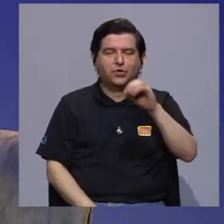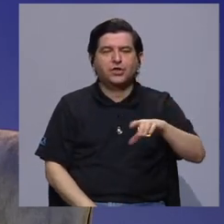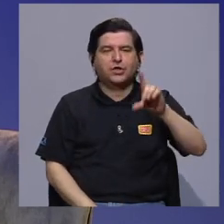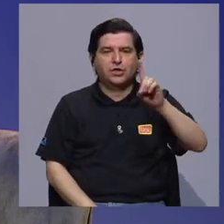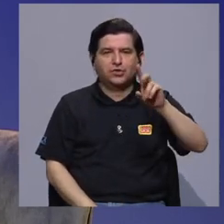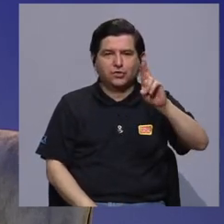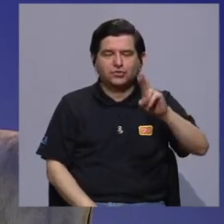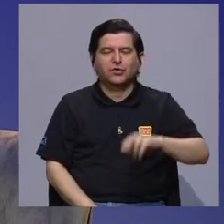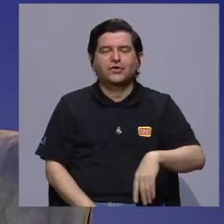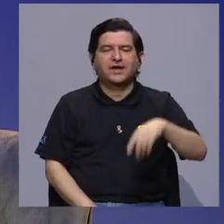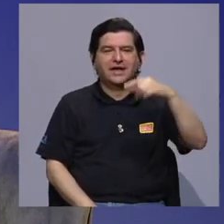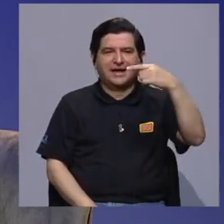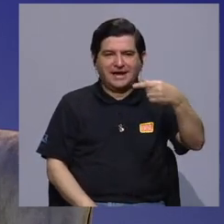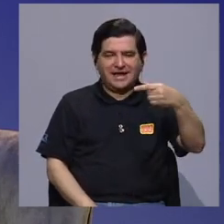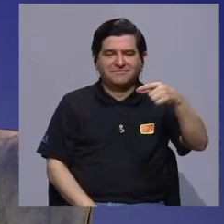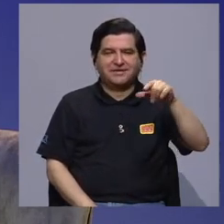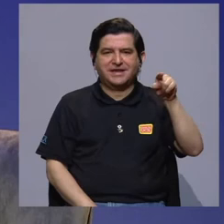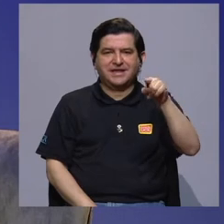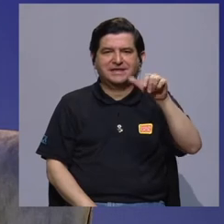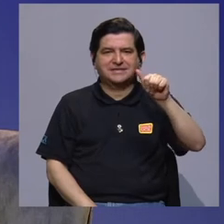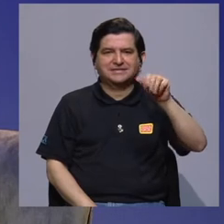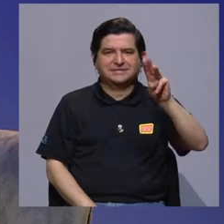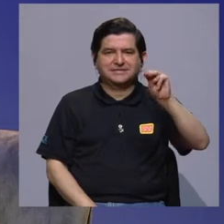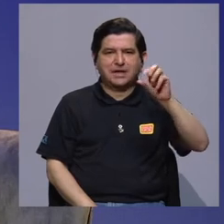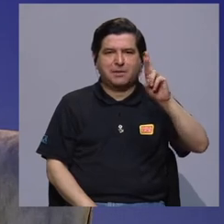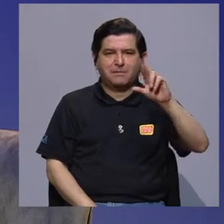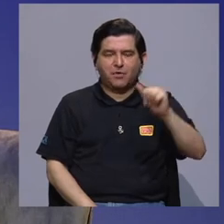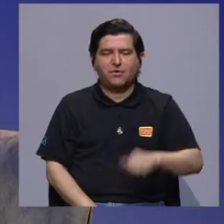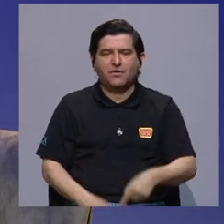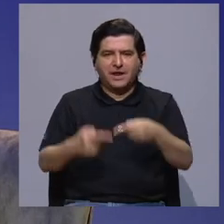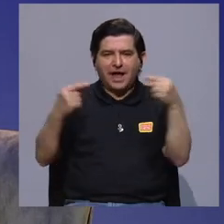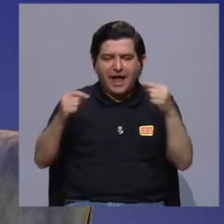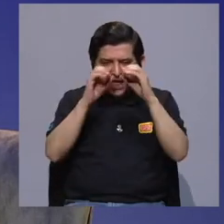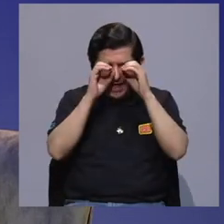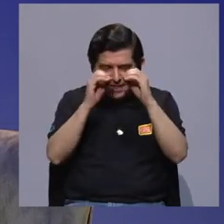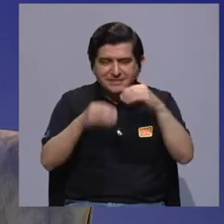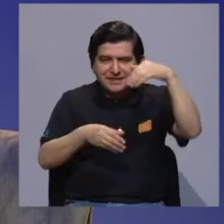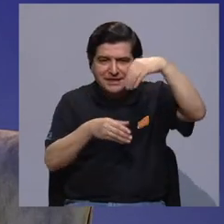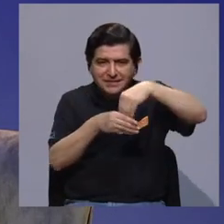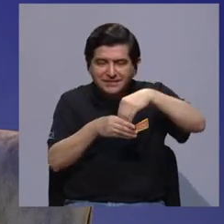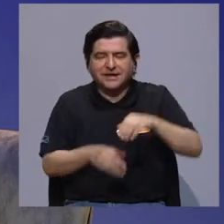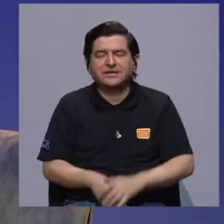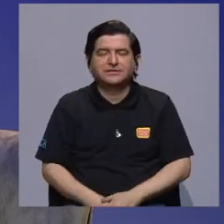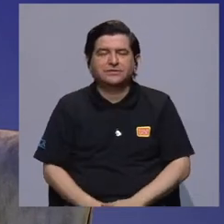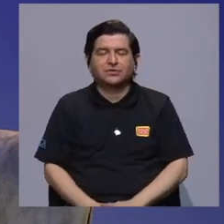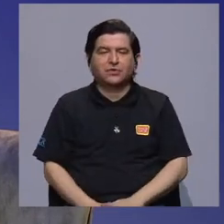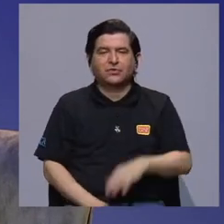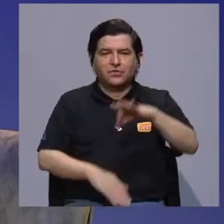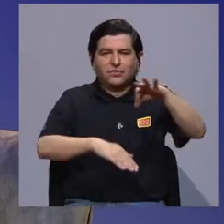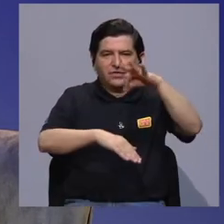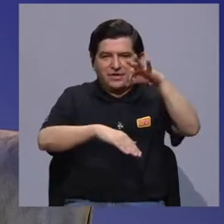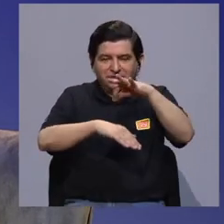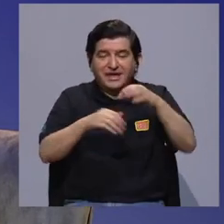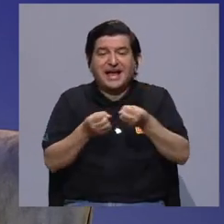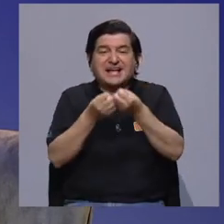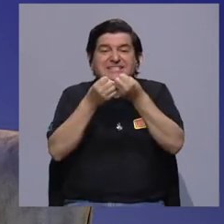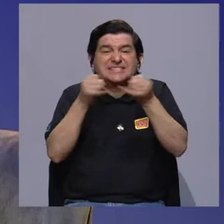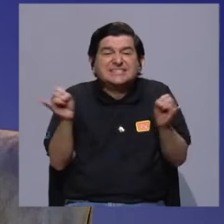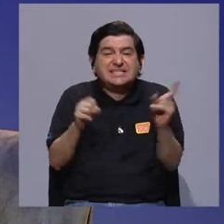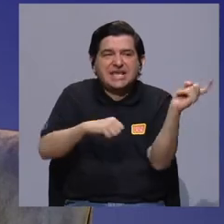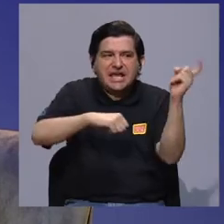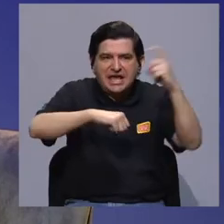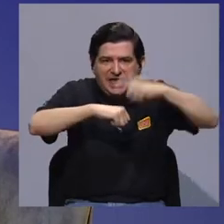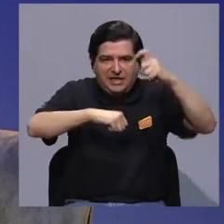con el doctor Gabriel Zamora sobre antimicrobianos en las abejas sin